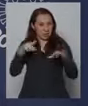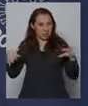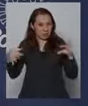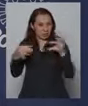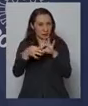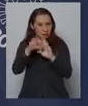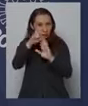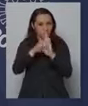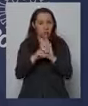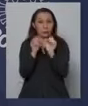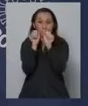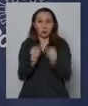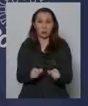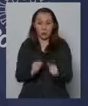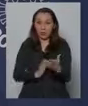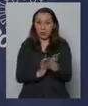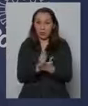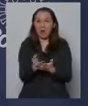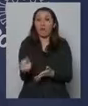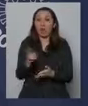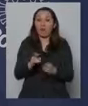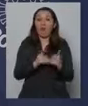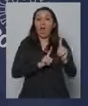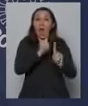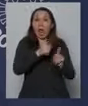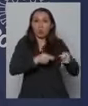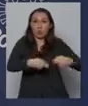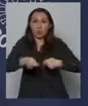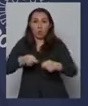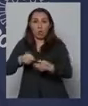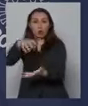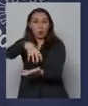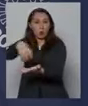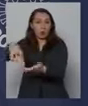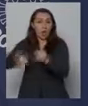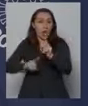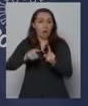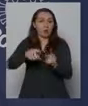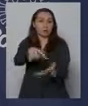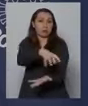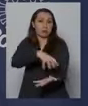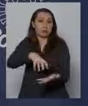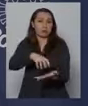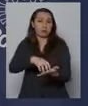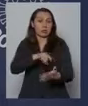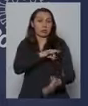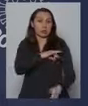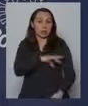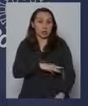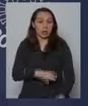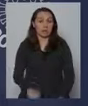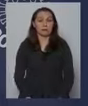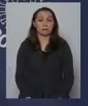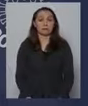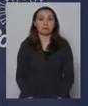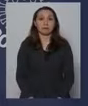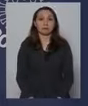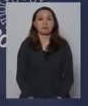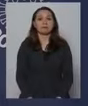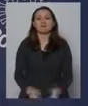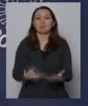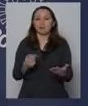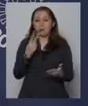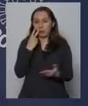protocolo y si es una posibilidad de que se comience a reabrir algunos comercios, al menos dentro de el territorio nacional. A ver,